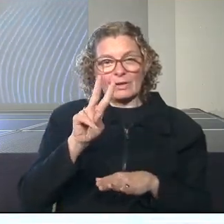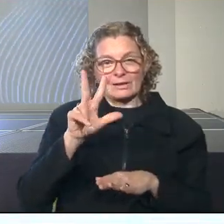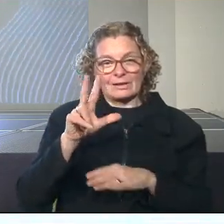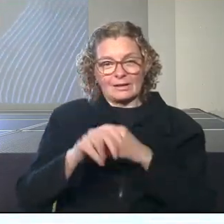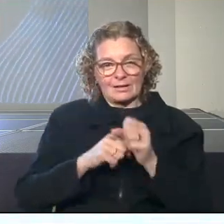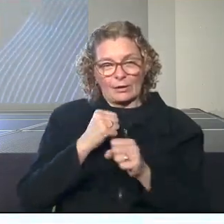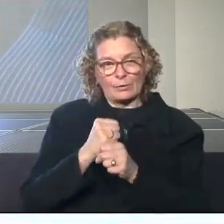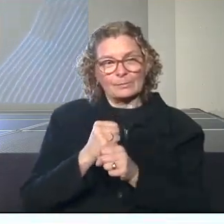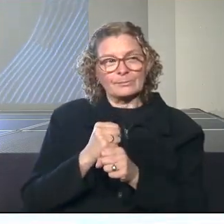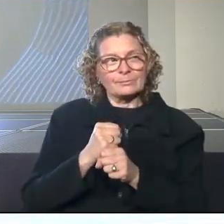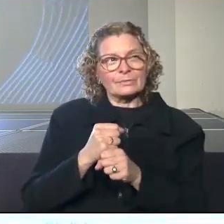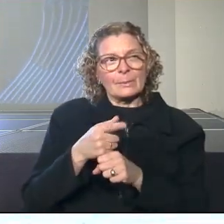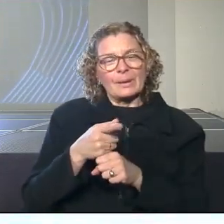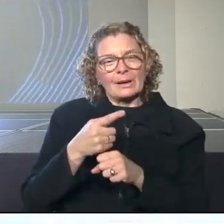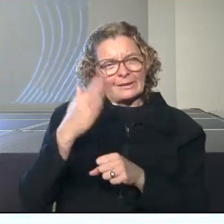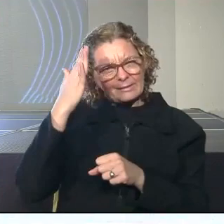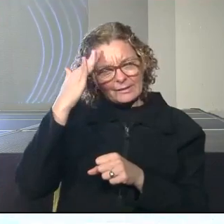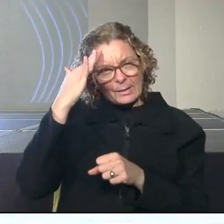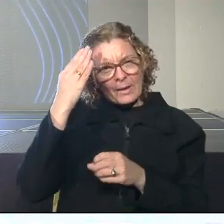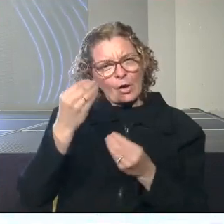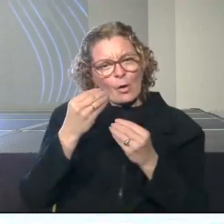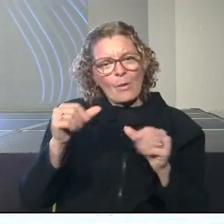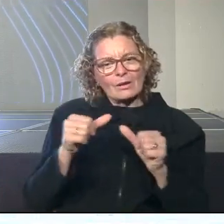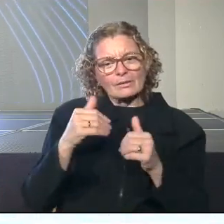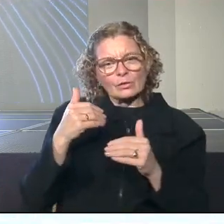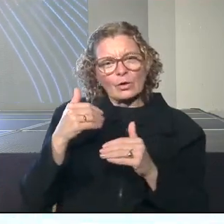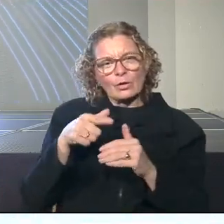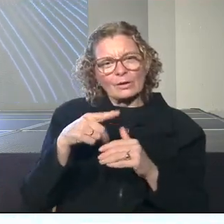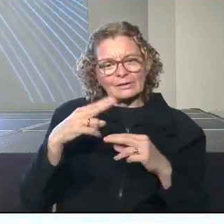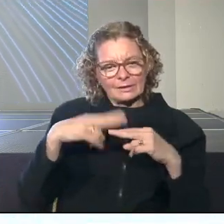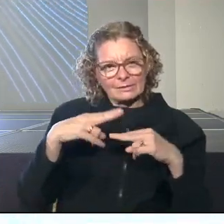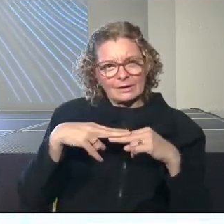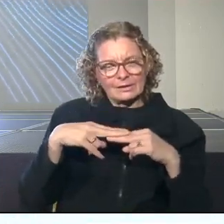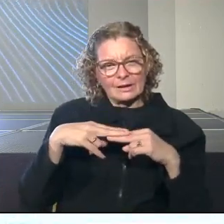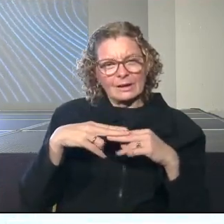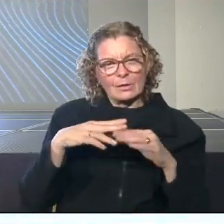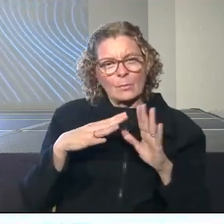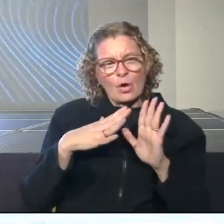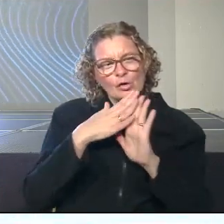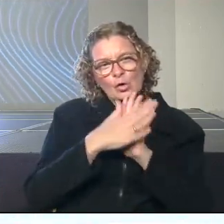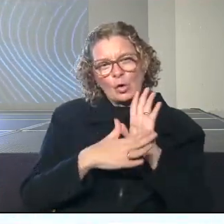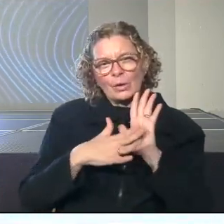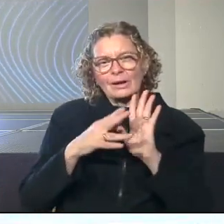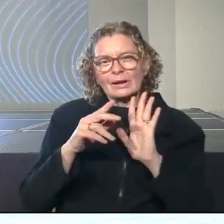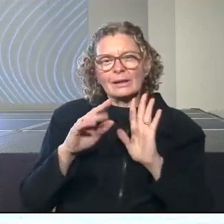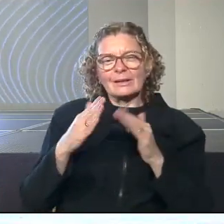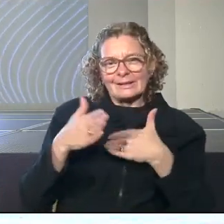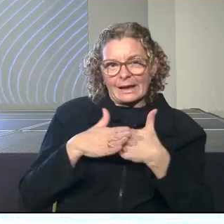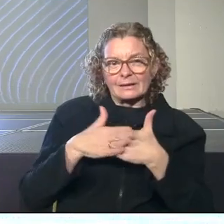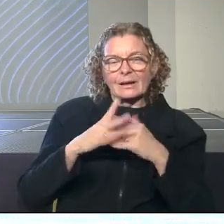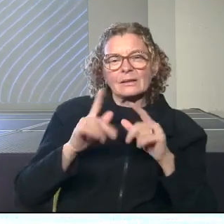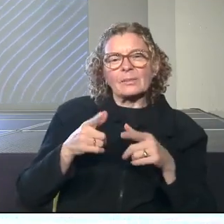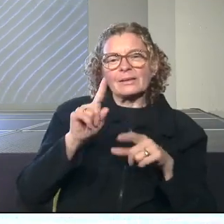años. Para que tengan dimensiones de cómo sucede todo ese tráfico en el sitio, en la región tenemos 107 millones